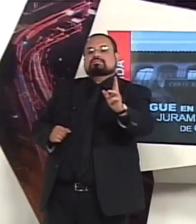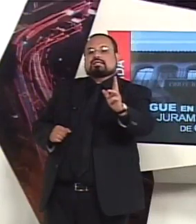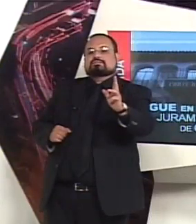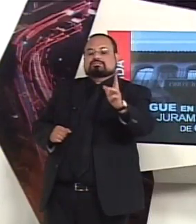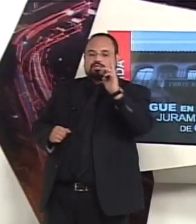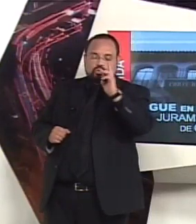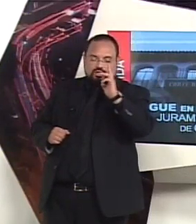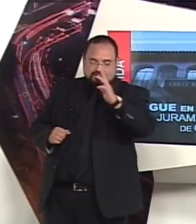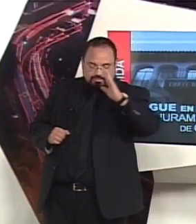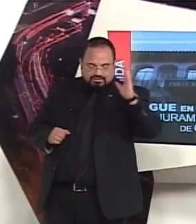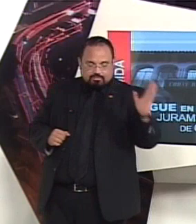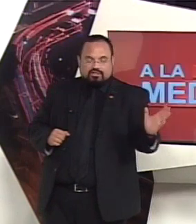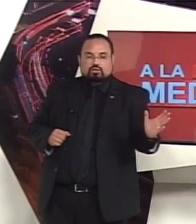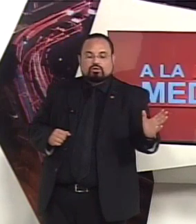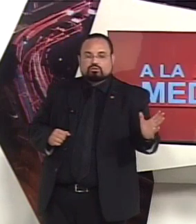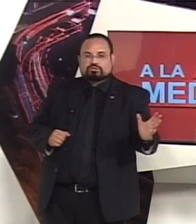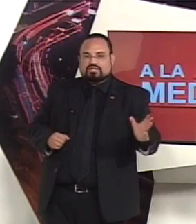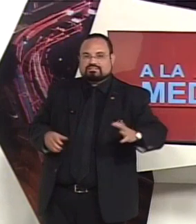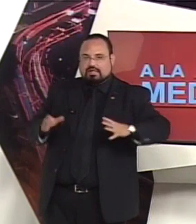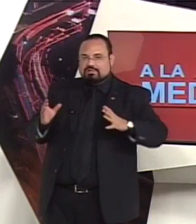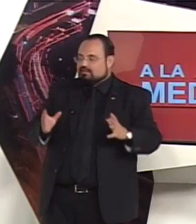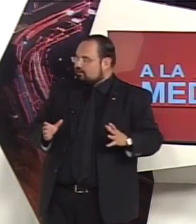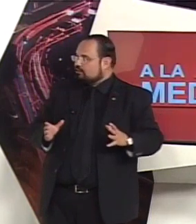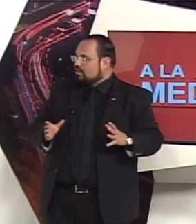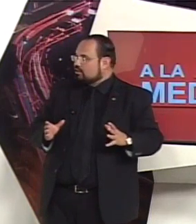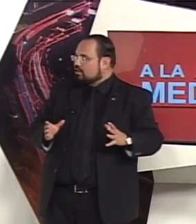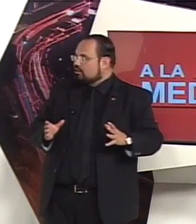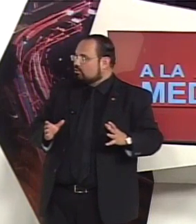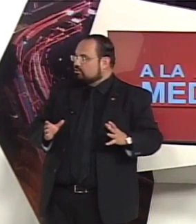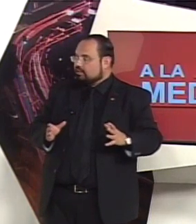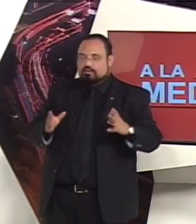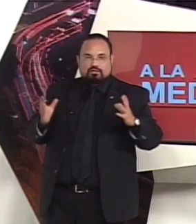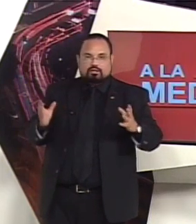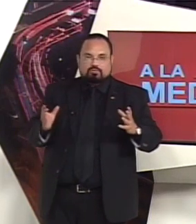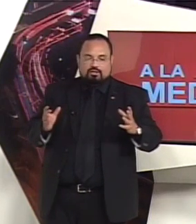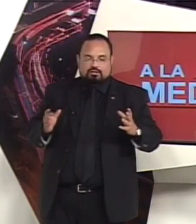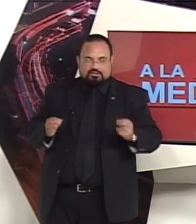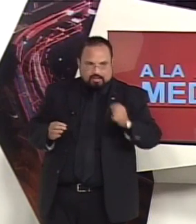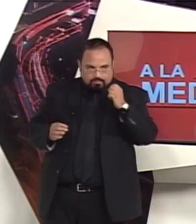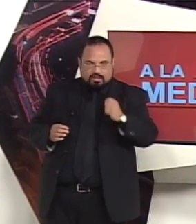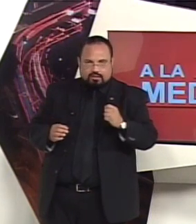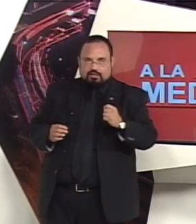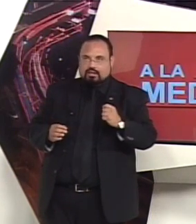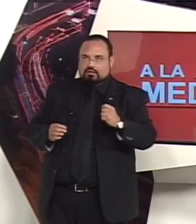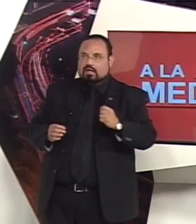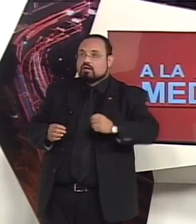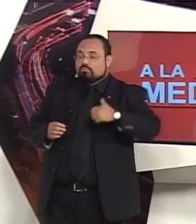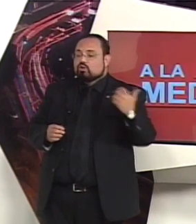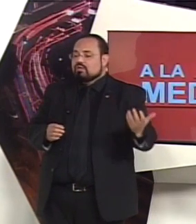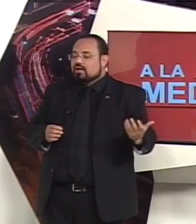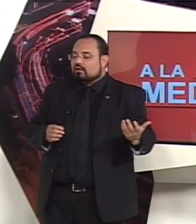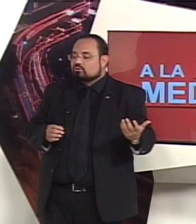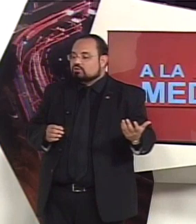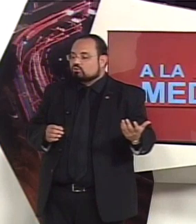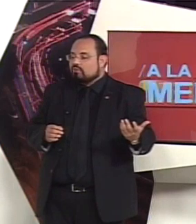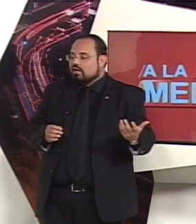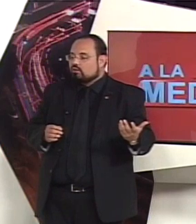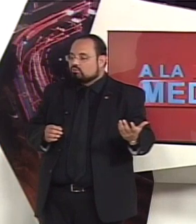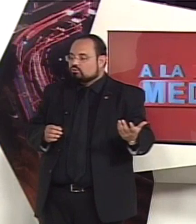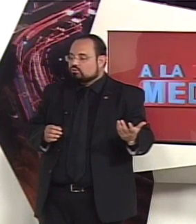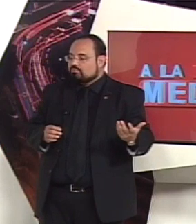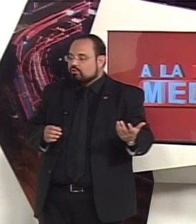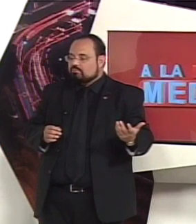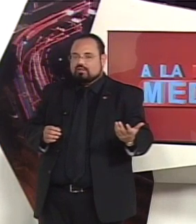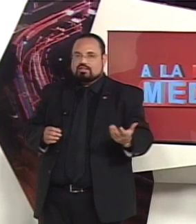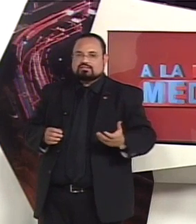quizás sin duda es el más dramático de los tres temas a tratar el día de hoy sandy y televidentes la variante delta puede obligarnos a tomar